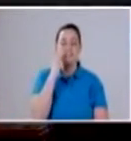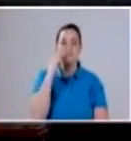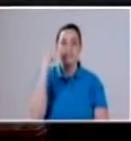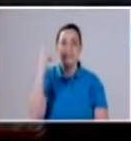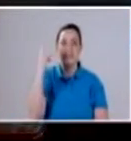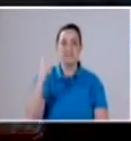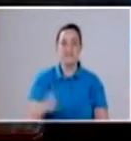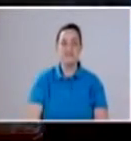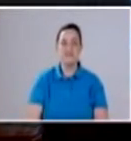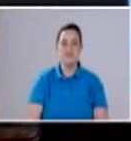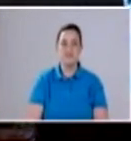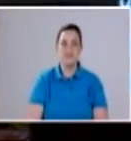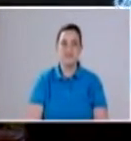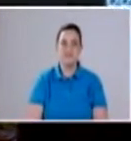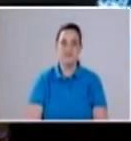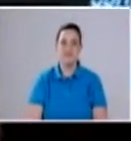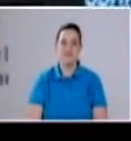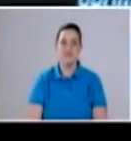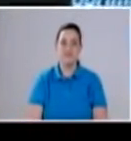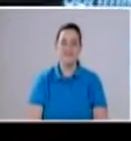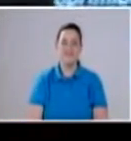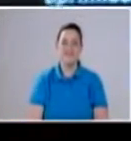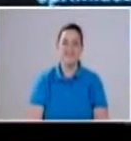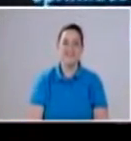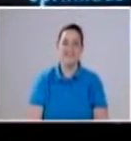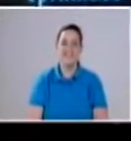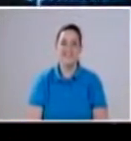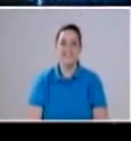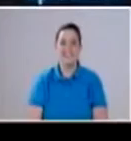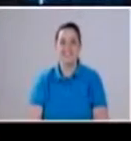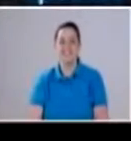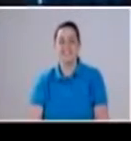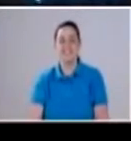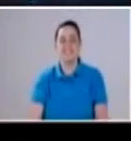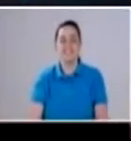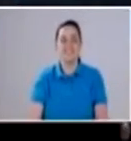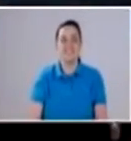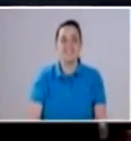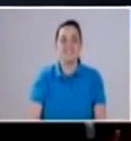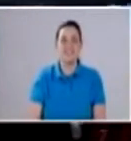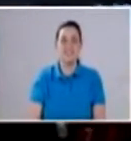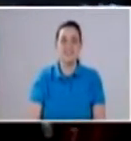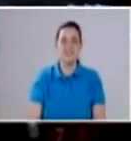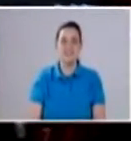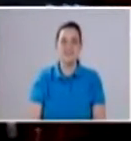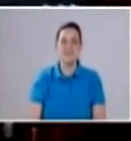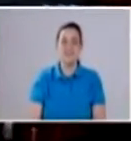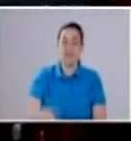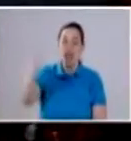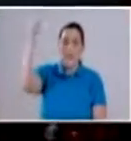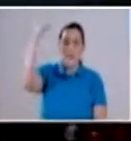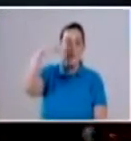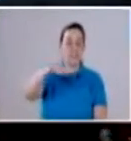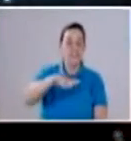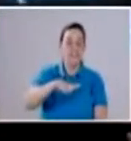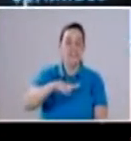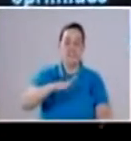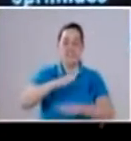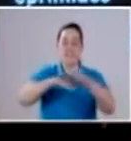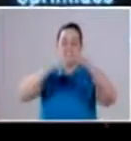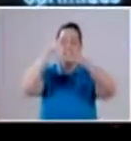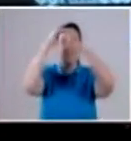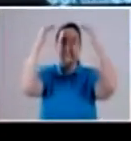Ah, usted no sabe cantar rancheras. bendiciones del